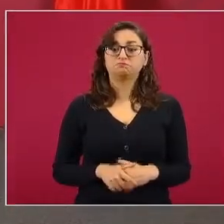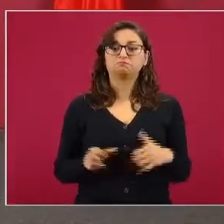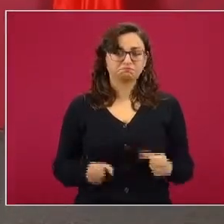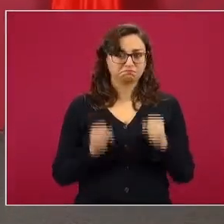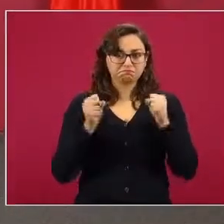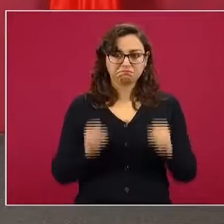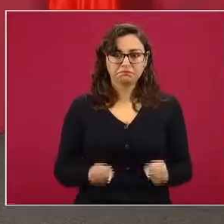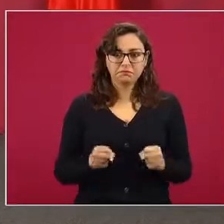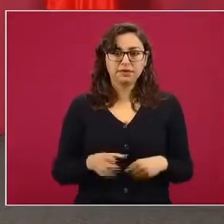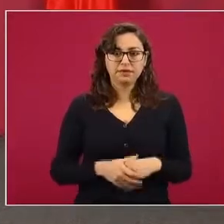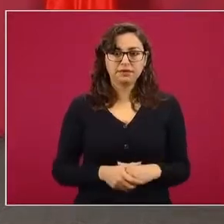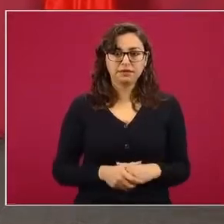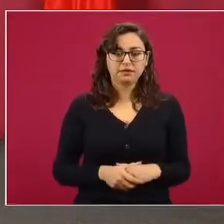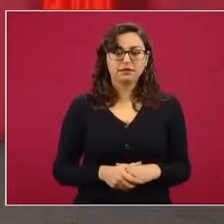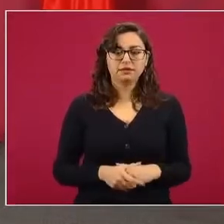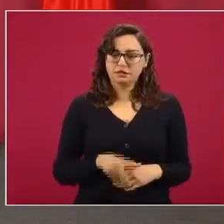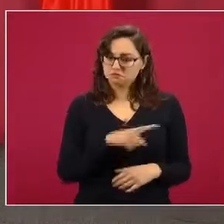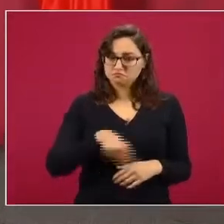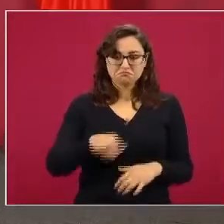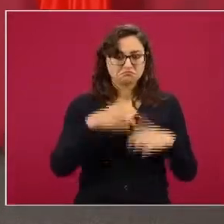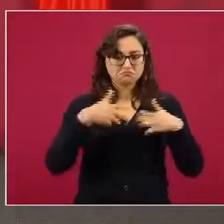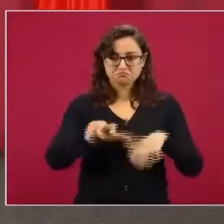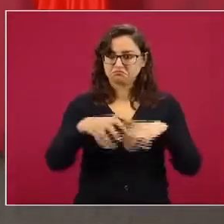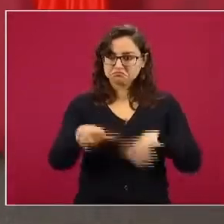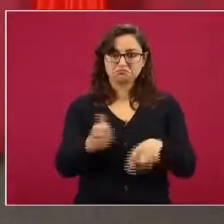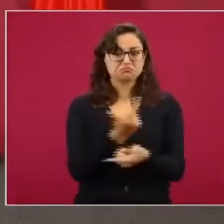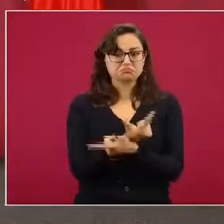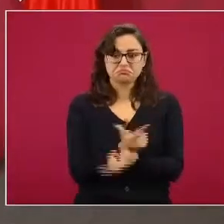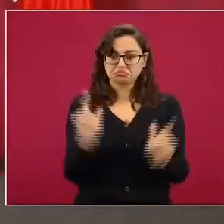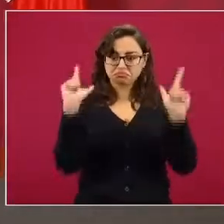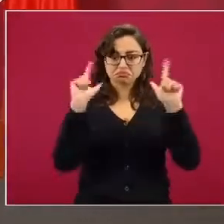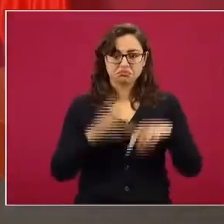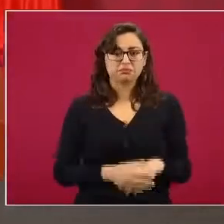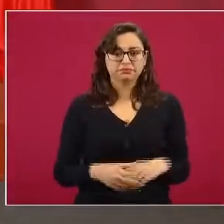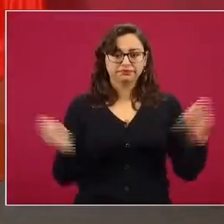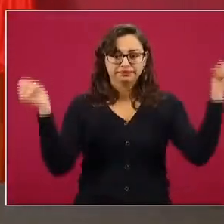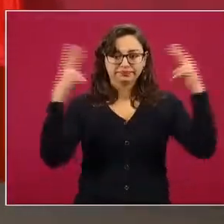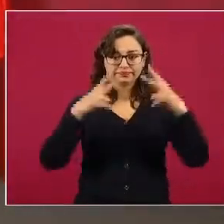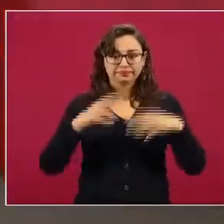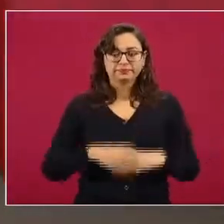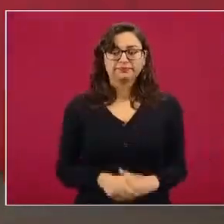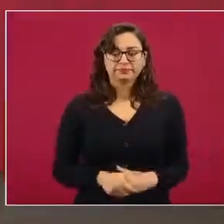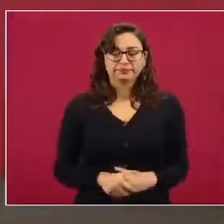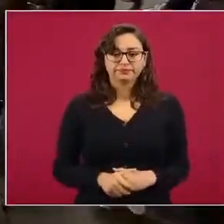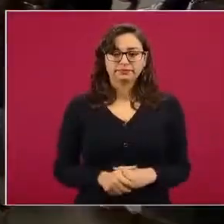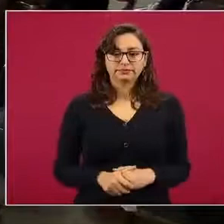garantías para manifestarse, son libres. Bueno, nos vemos.